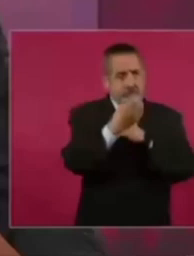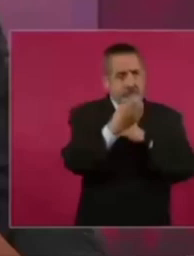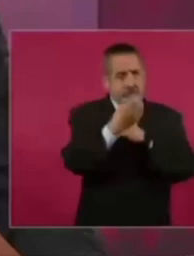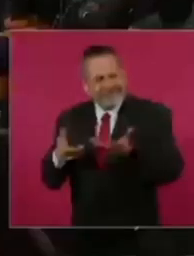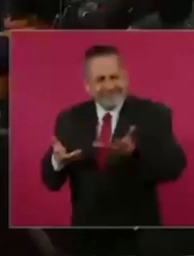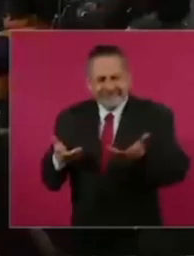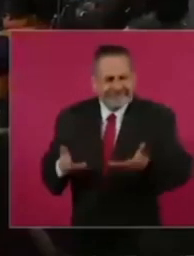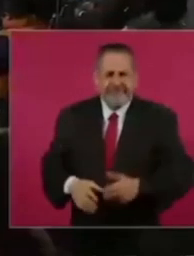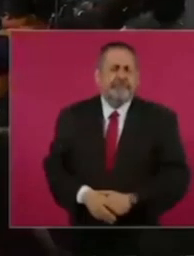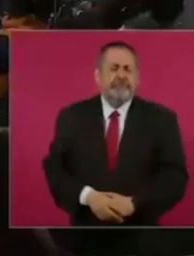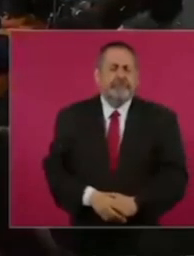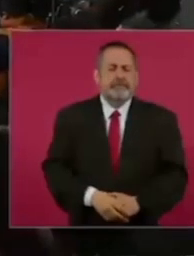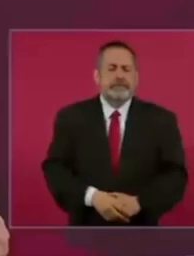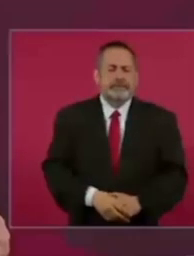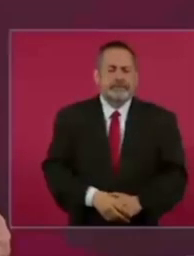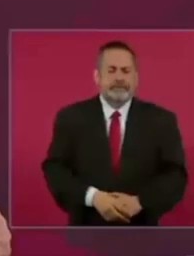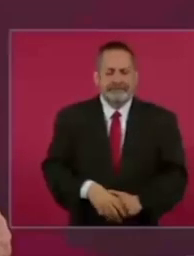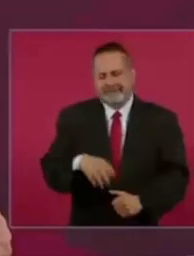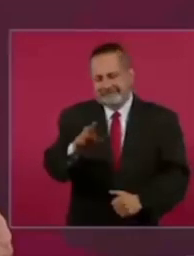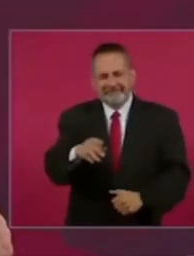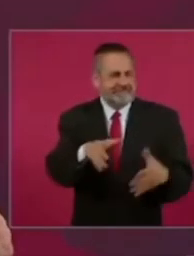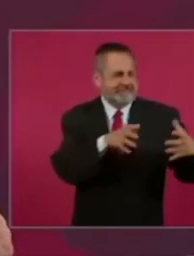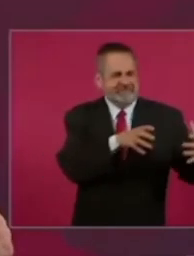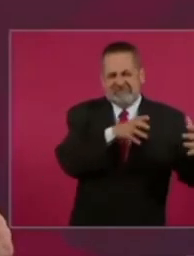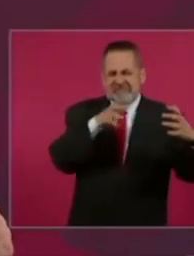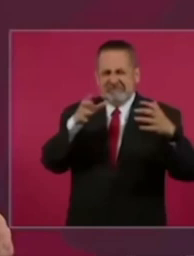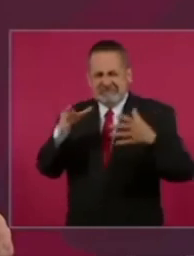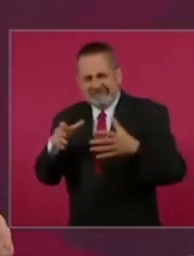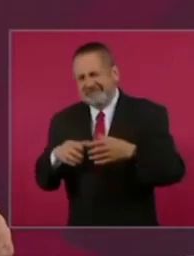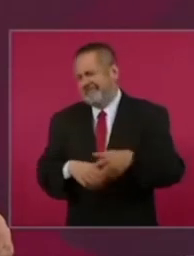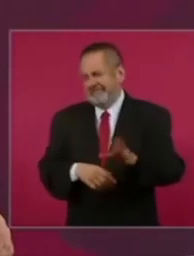país. Vamos a escucharlo. Bueno, no son tropas.